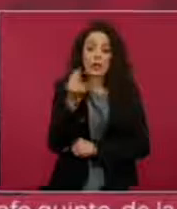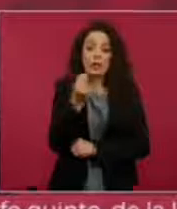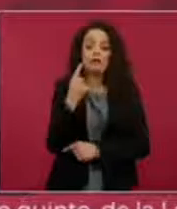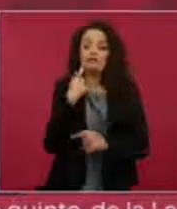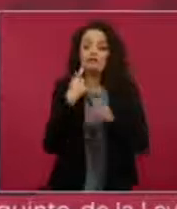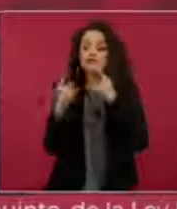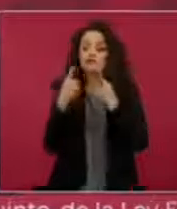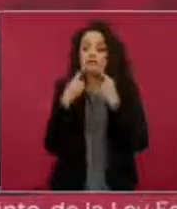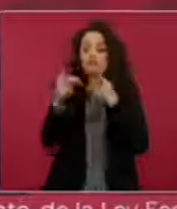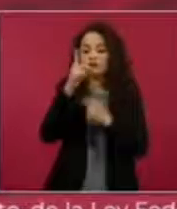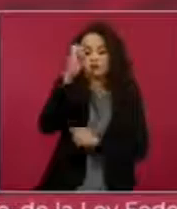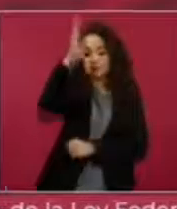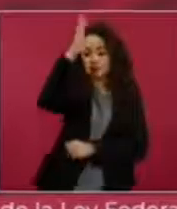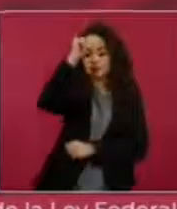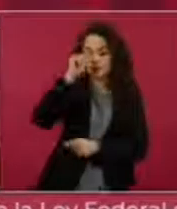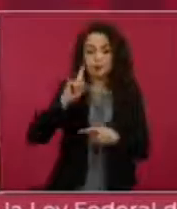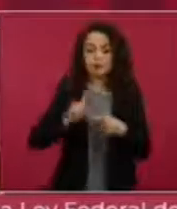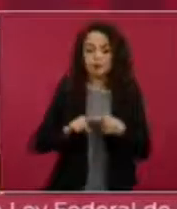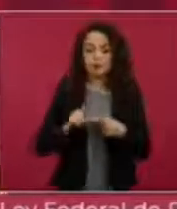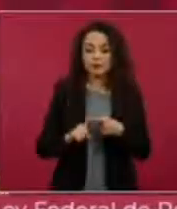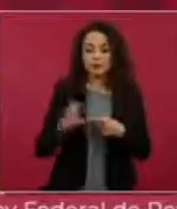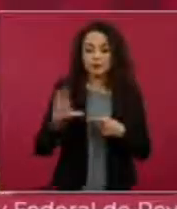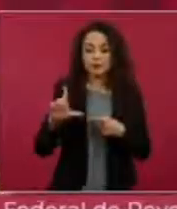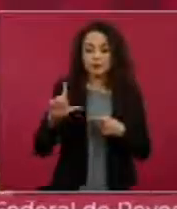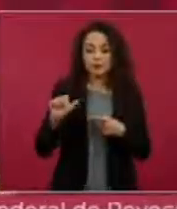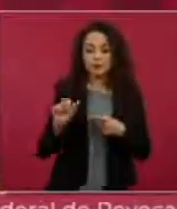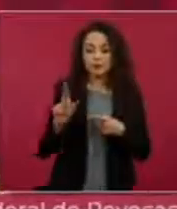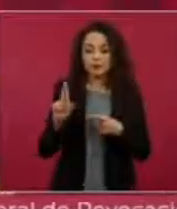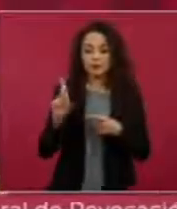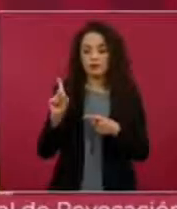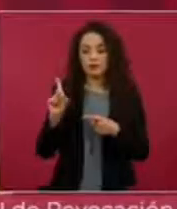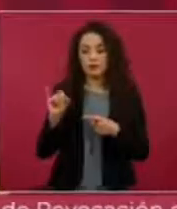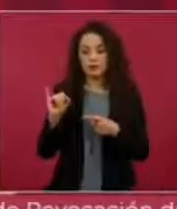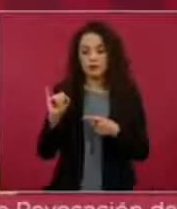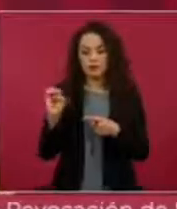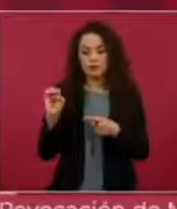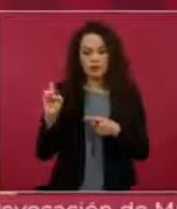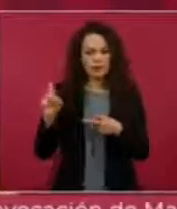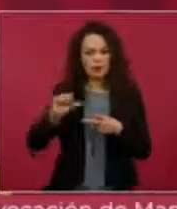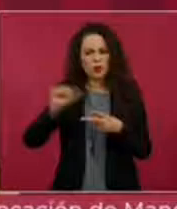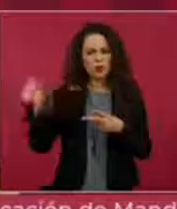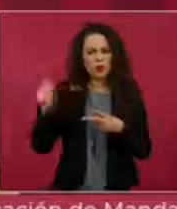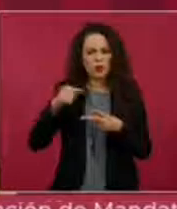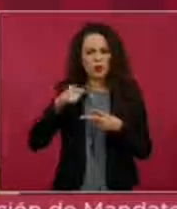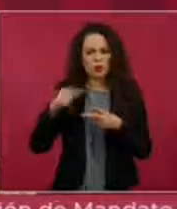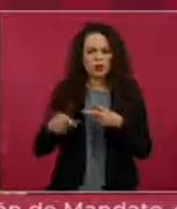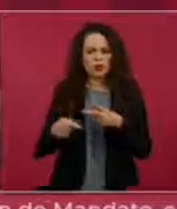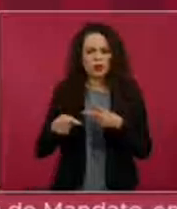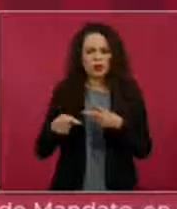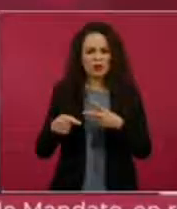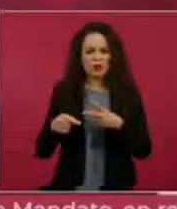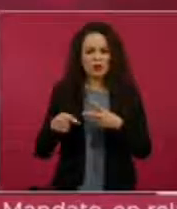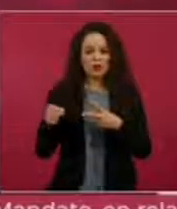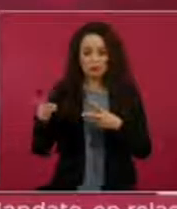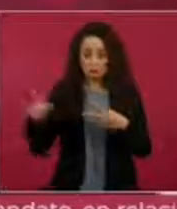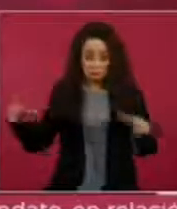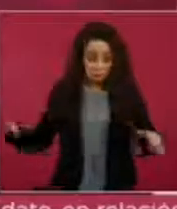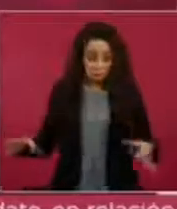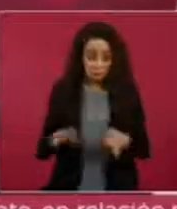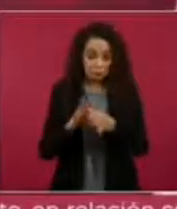Claudio y otro los articule,